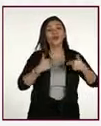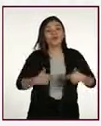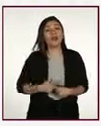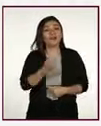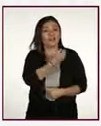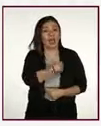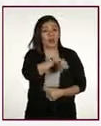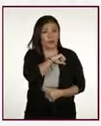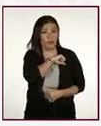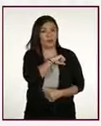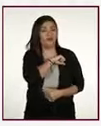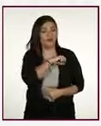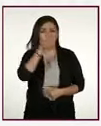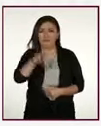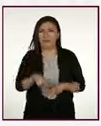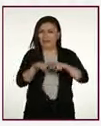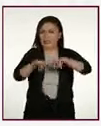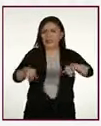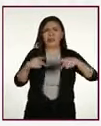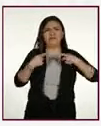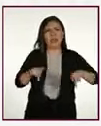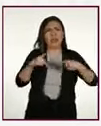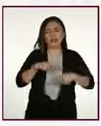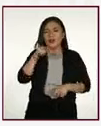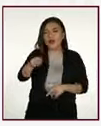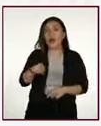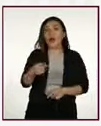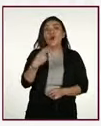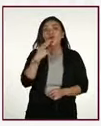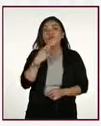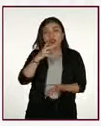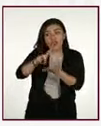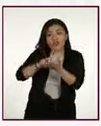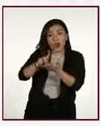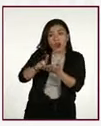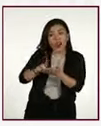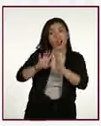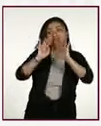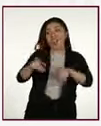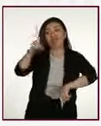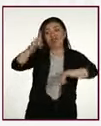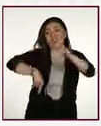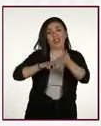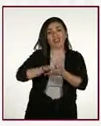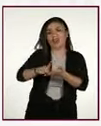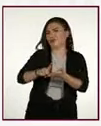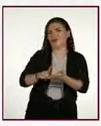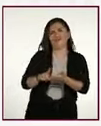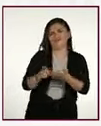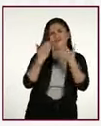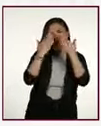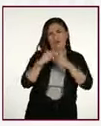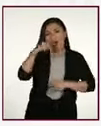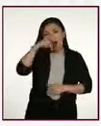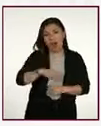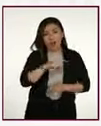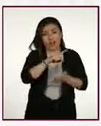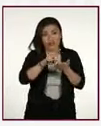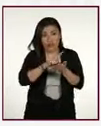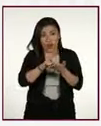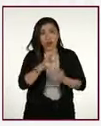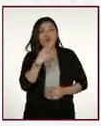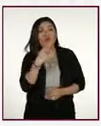salud. Ninguna persona por tener algún consumo de sustancia pierde ningún derecho. El consumo de drogas en México no es un